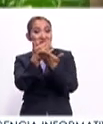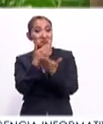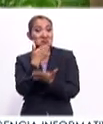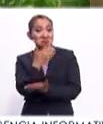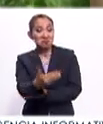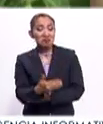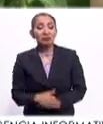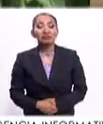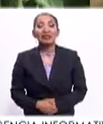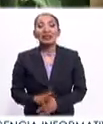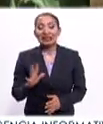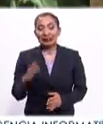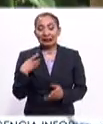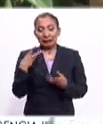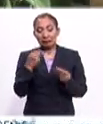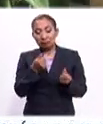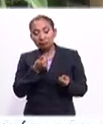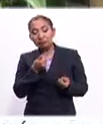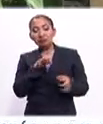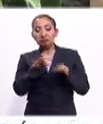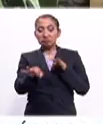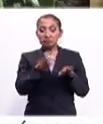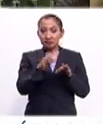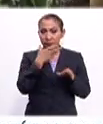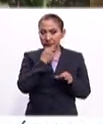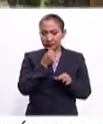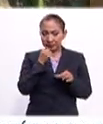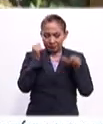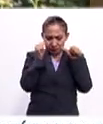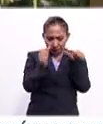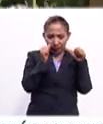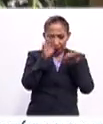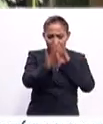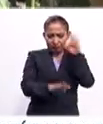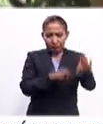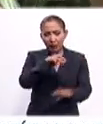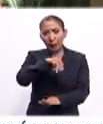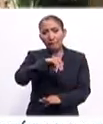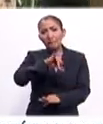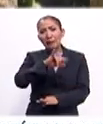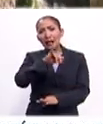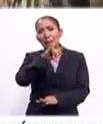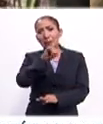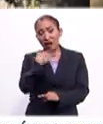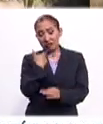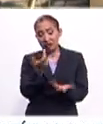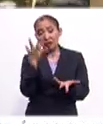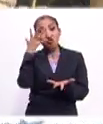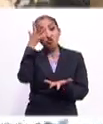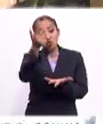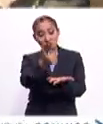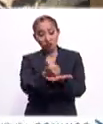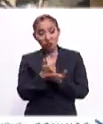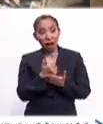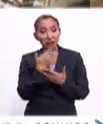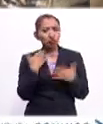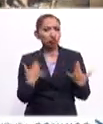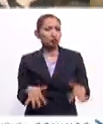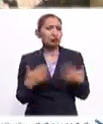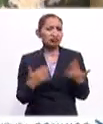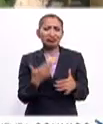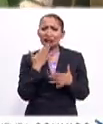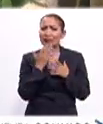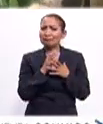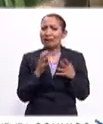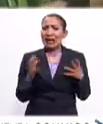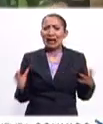altamente productiva. O sea, la inversión de trabajo del hombre en la milpa y los rendimientos que ésta produce,